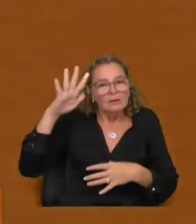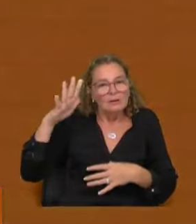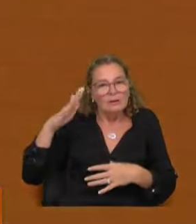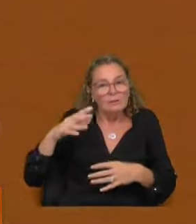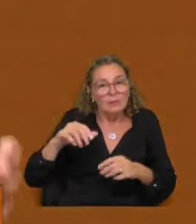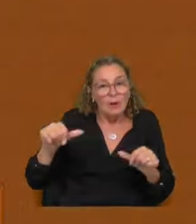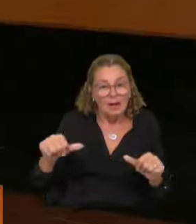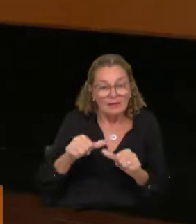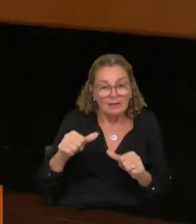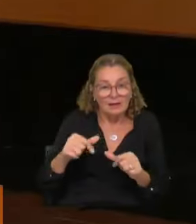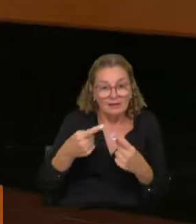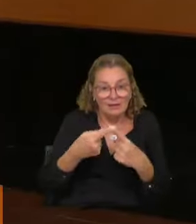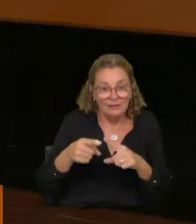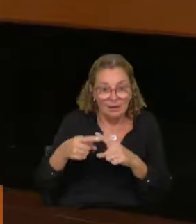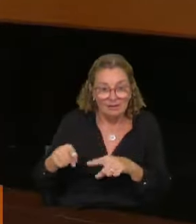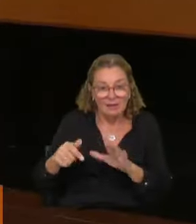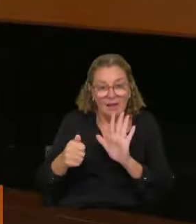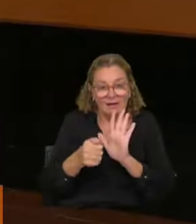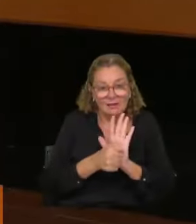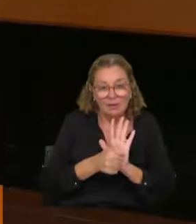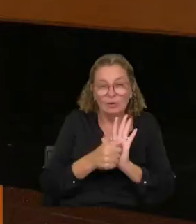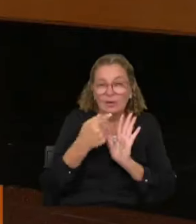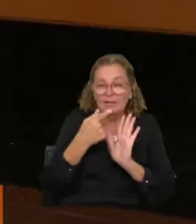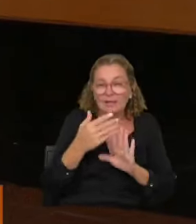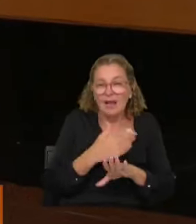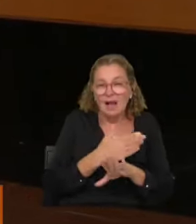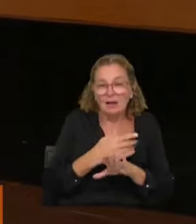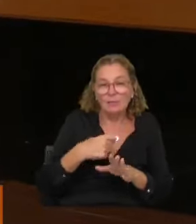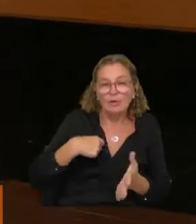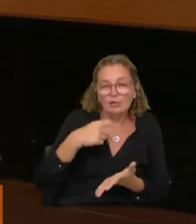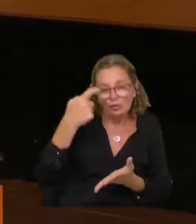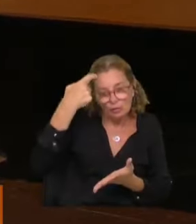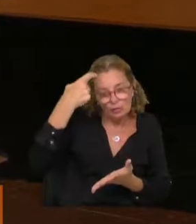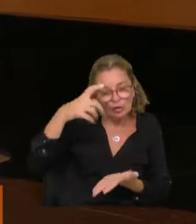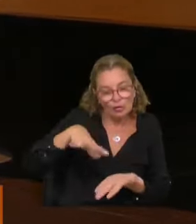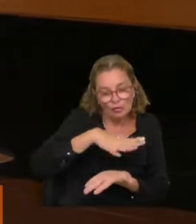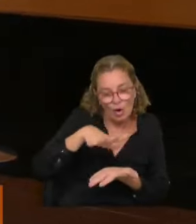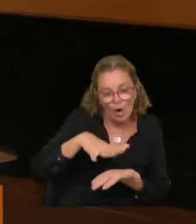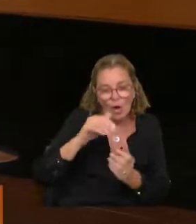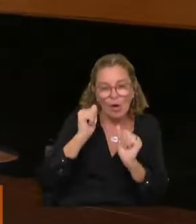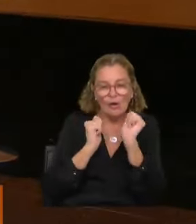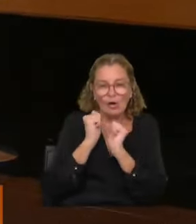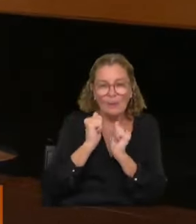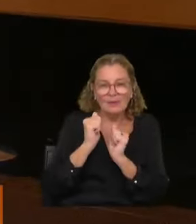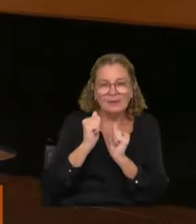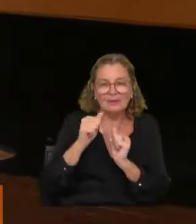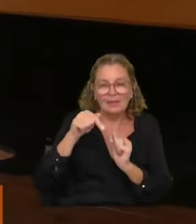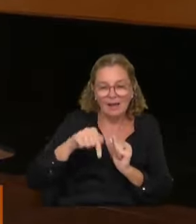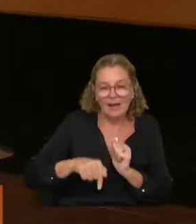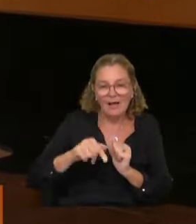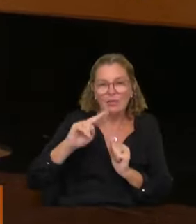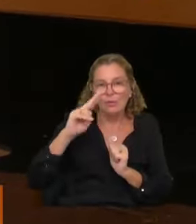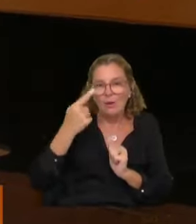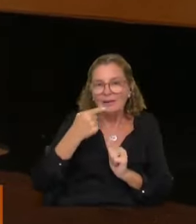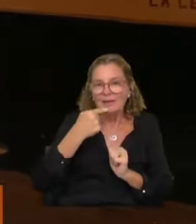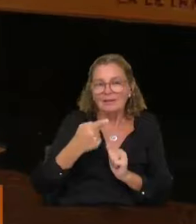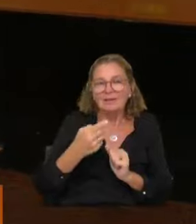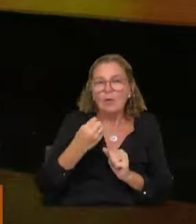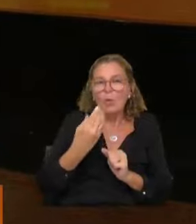cosas hay varios artículos que lo nombraban al principio de sociólogos de economistas de Nacionales incluso que dicen